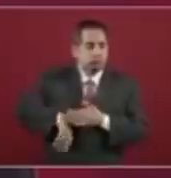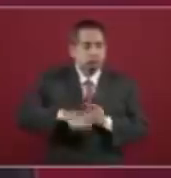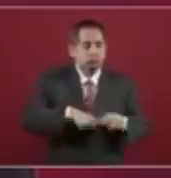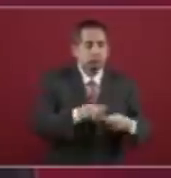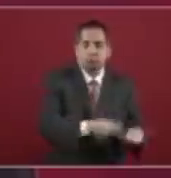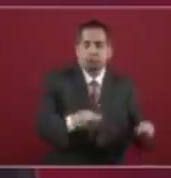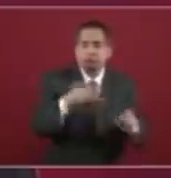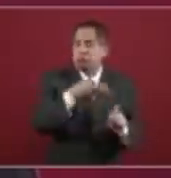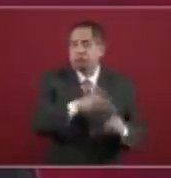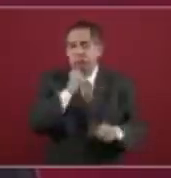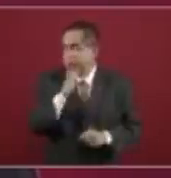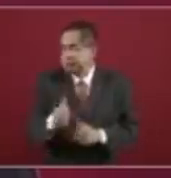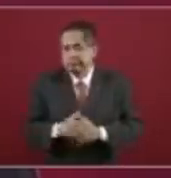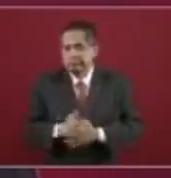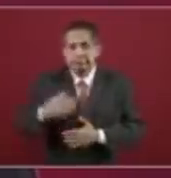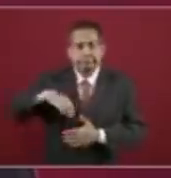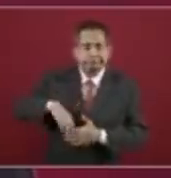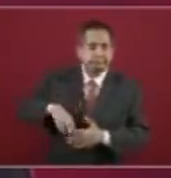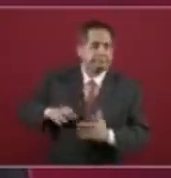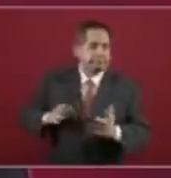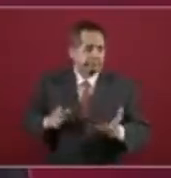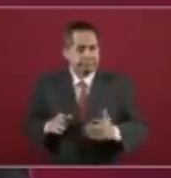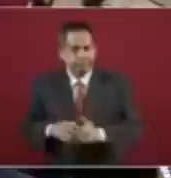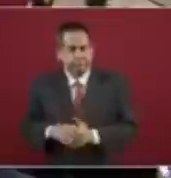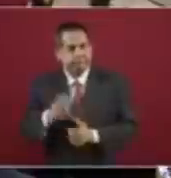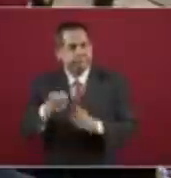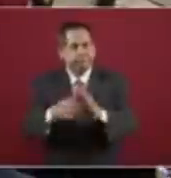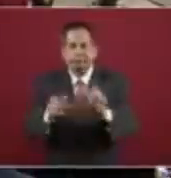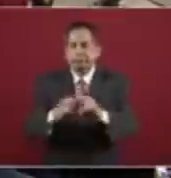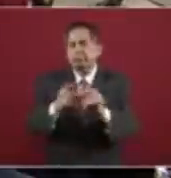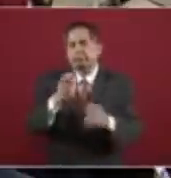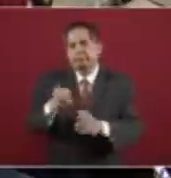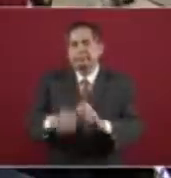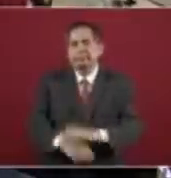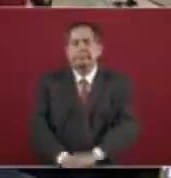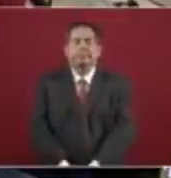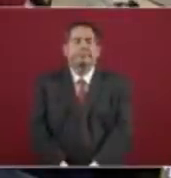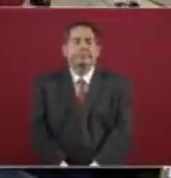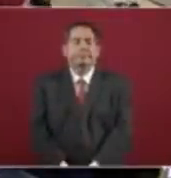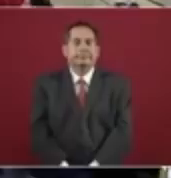beneficiarios. Muy bien, pues eso es básicamente.